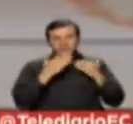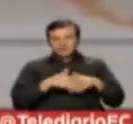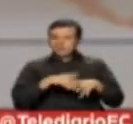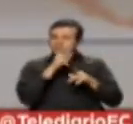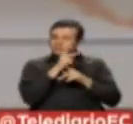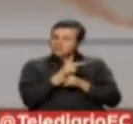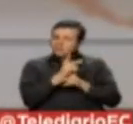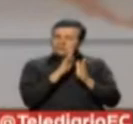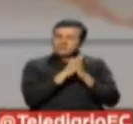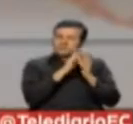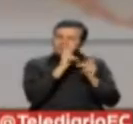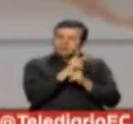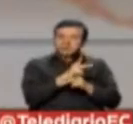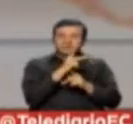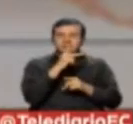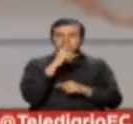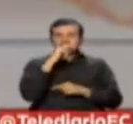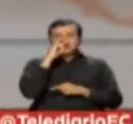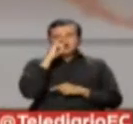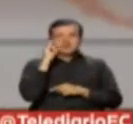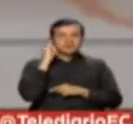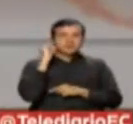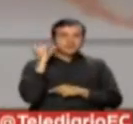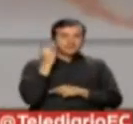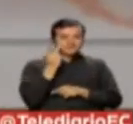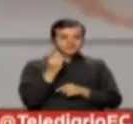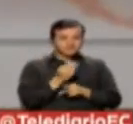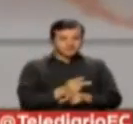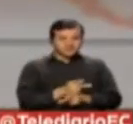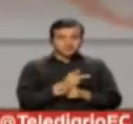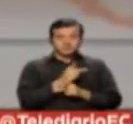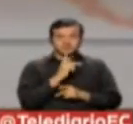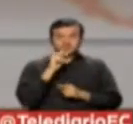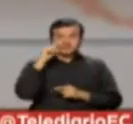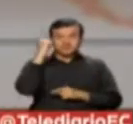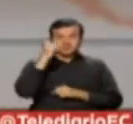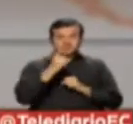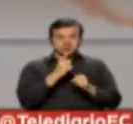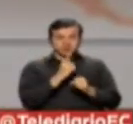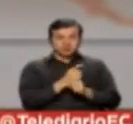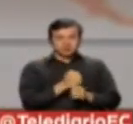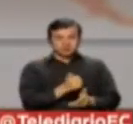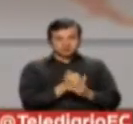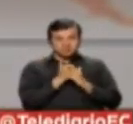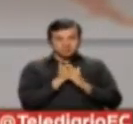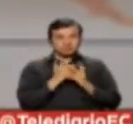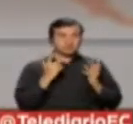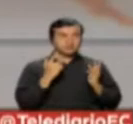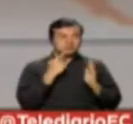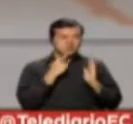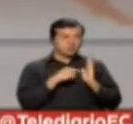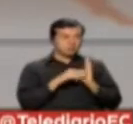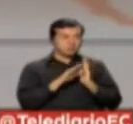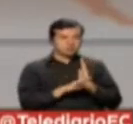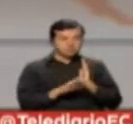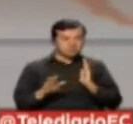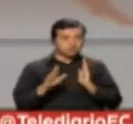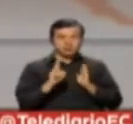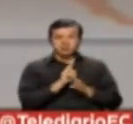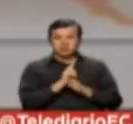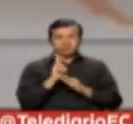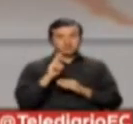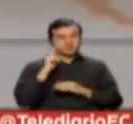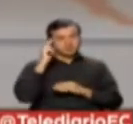cuide que cinco chicas cuiden los textos escolares y que lo posible puedan servir para el año siguiente o sea que hagan que se haga un uso racional